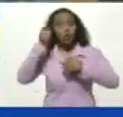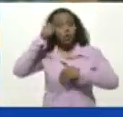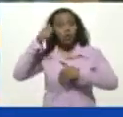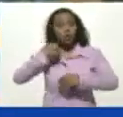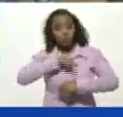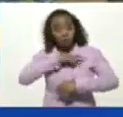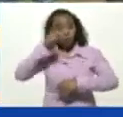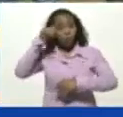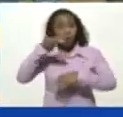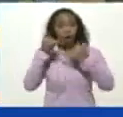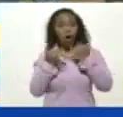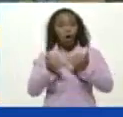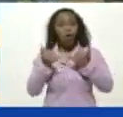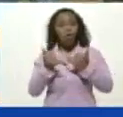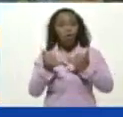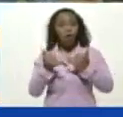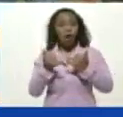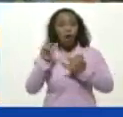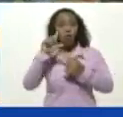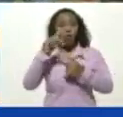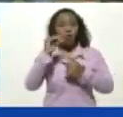Ahora, Luisa María,